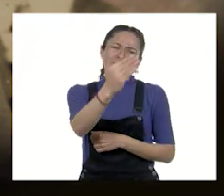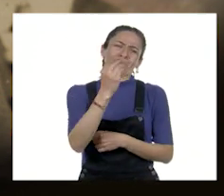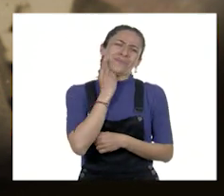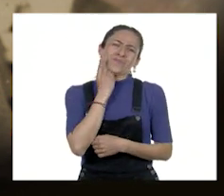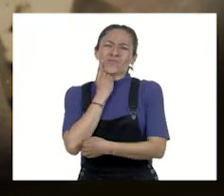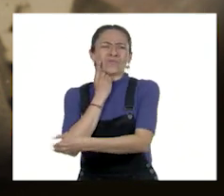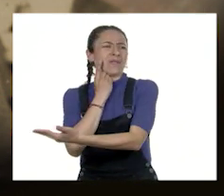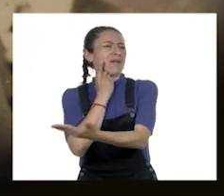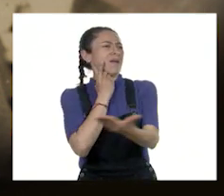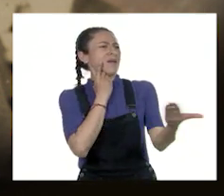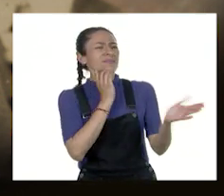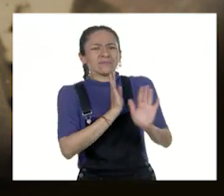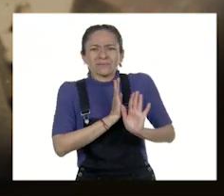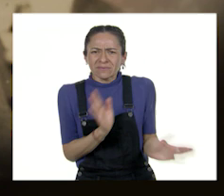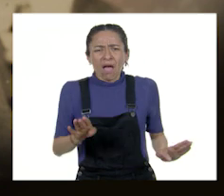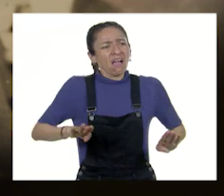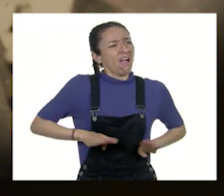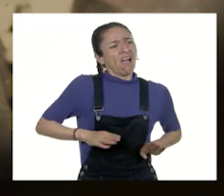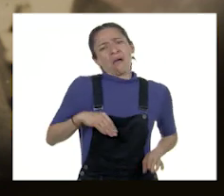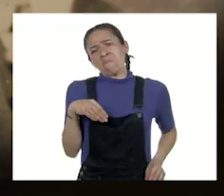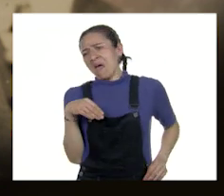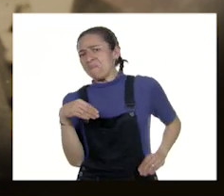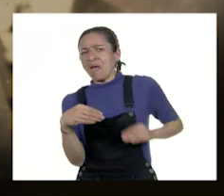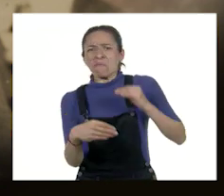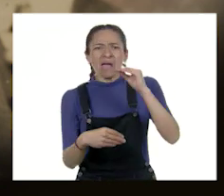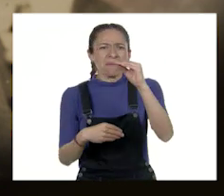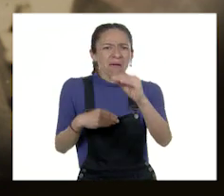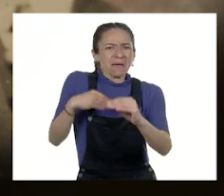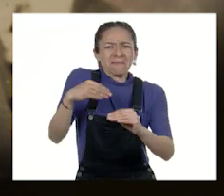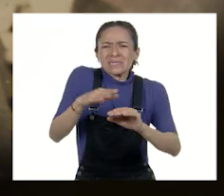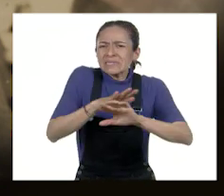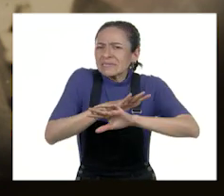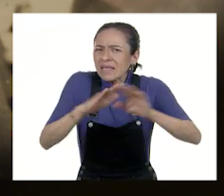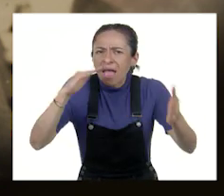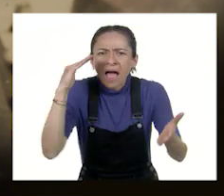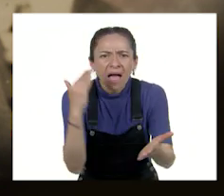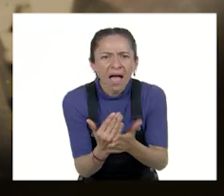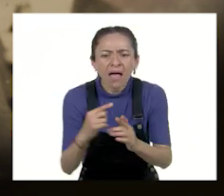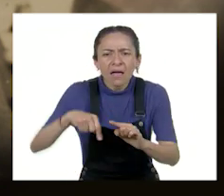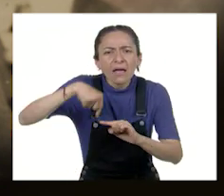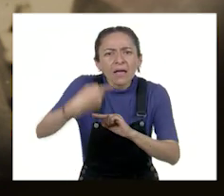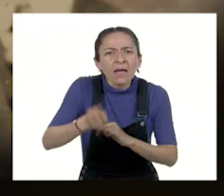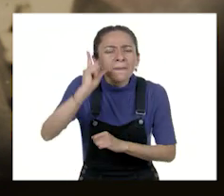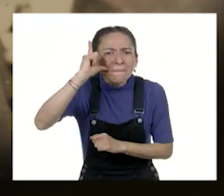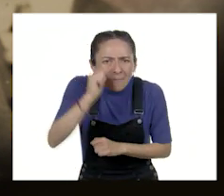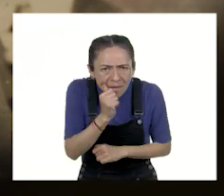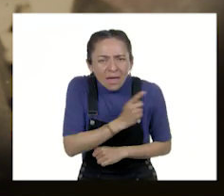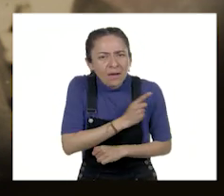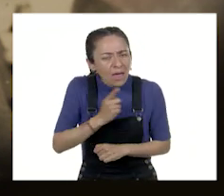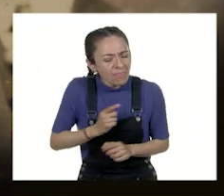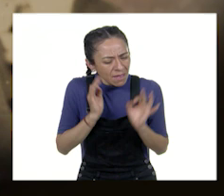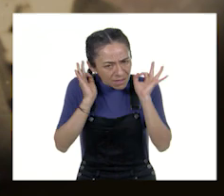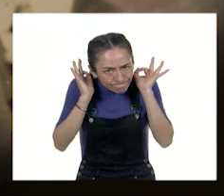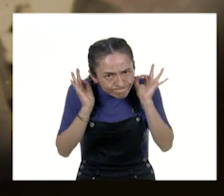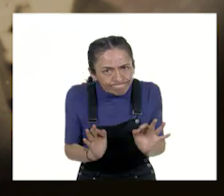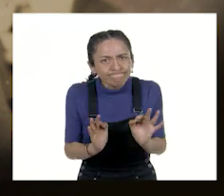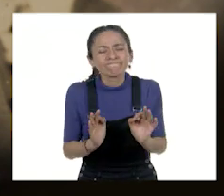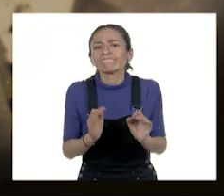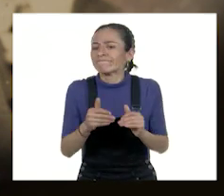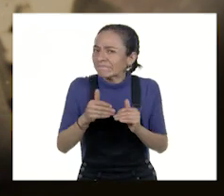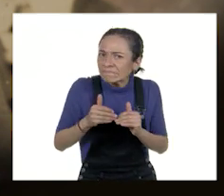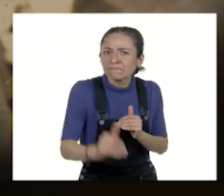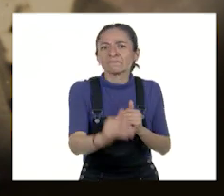de personalidades que estamos llevando a cabo? Desde mañana debemos de iniciar una obra enteramente